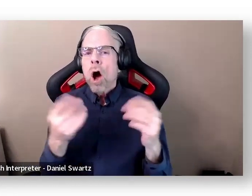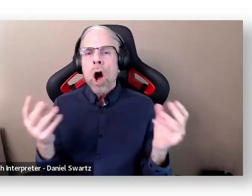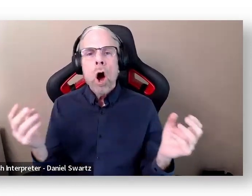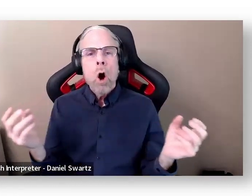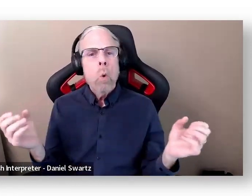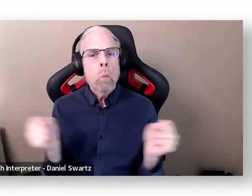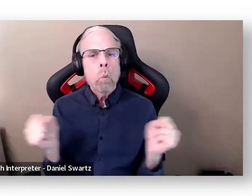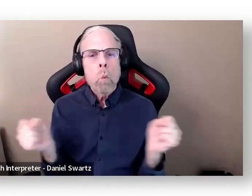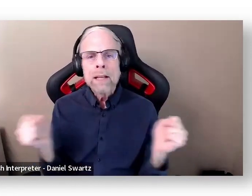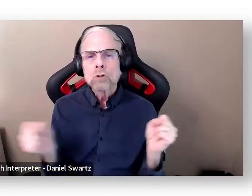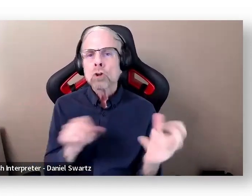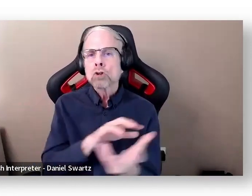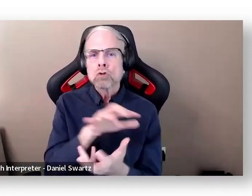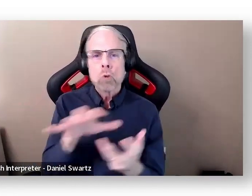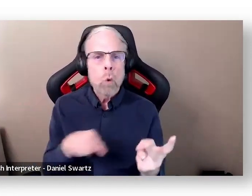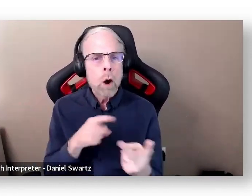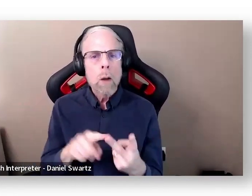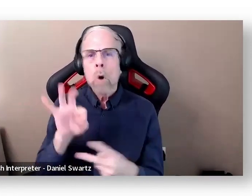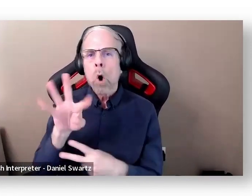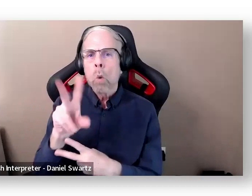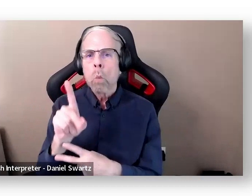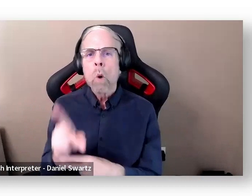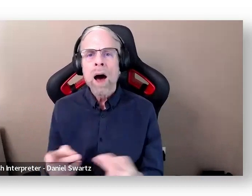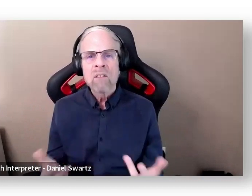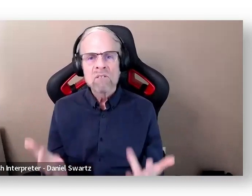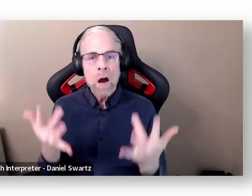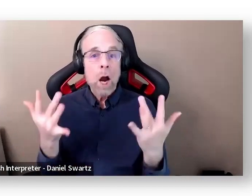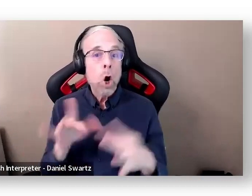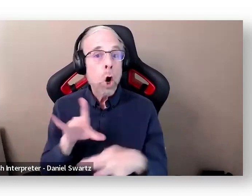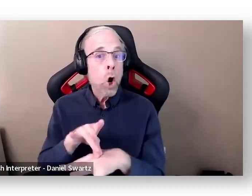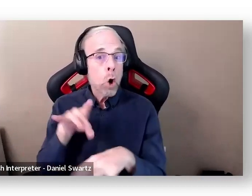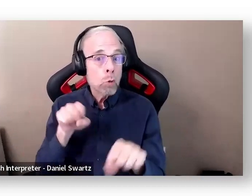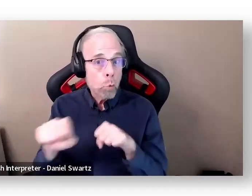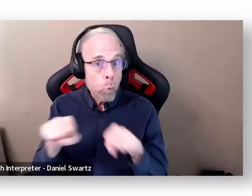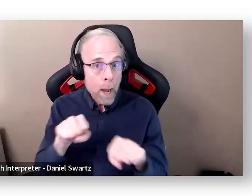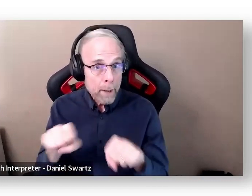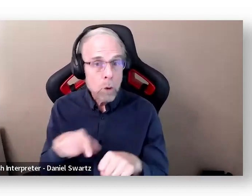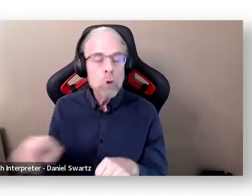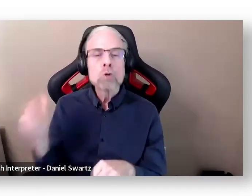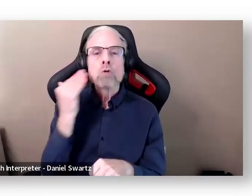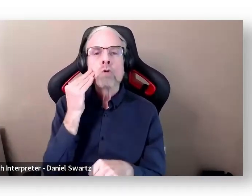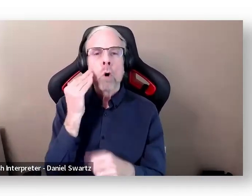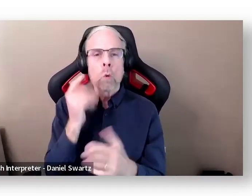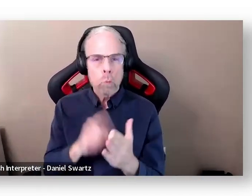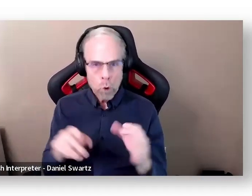sucede. O durante un terremoto, ustedes y un familiar